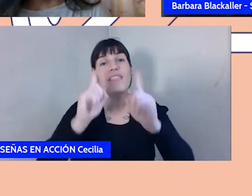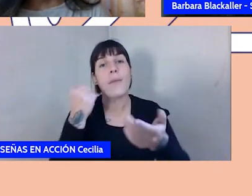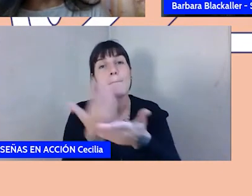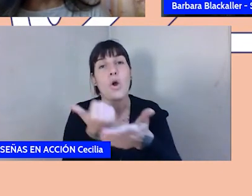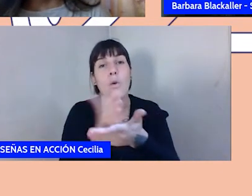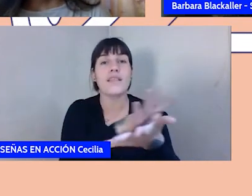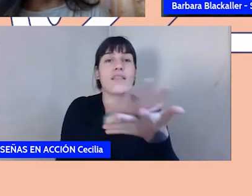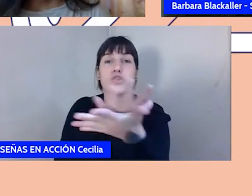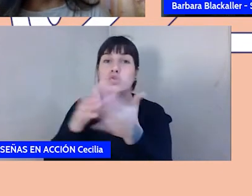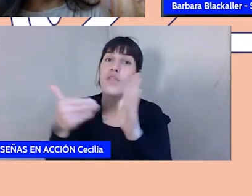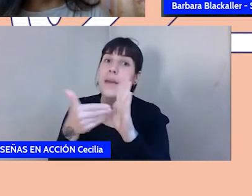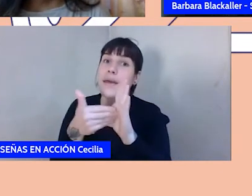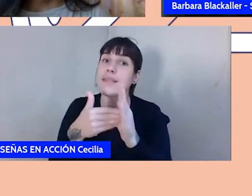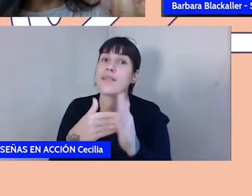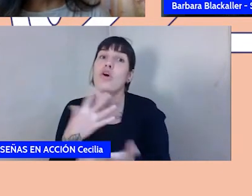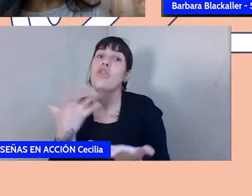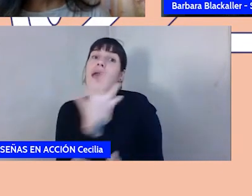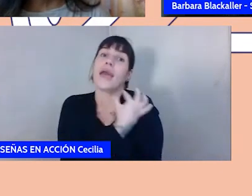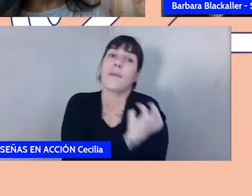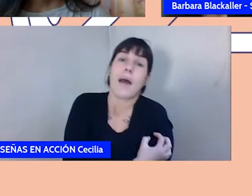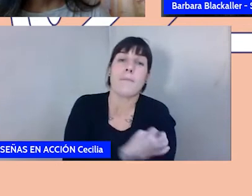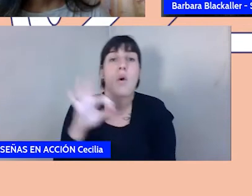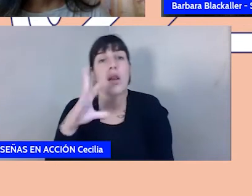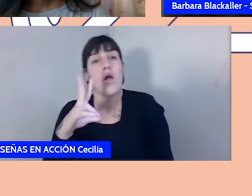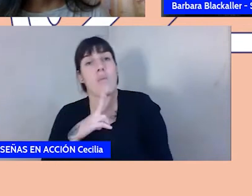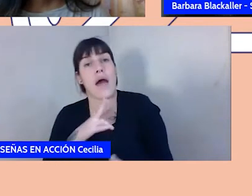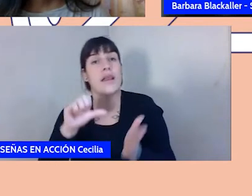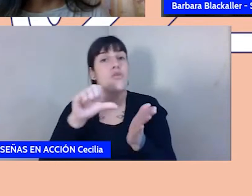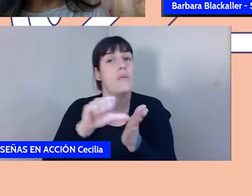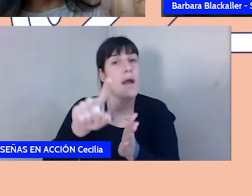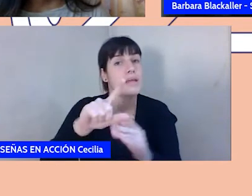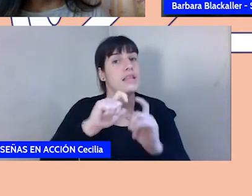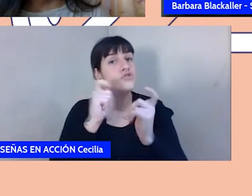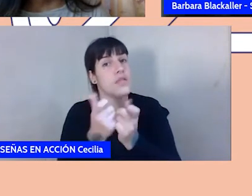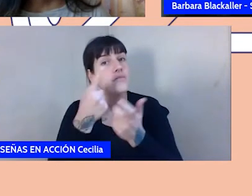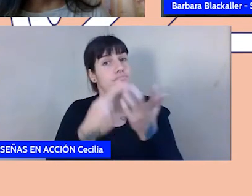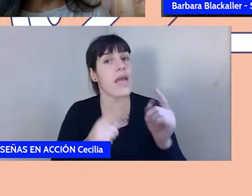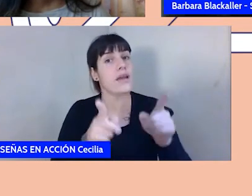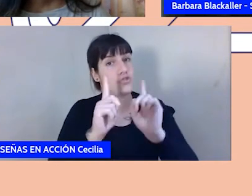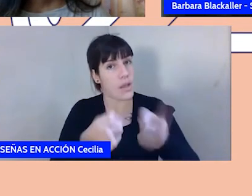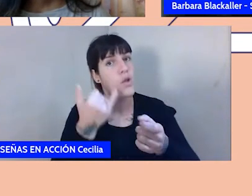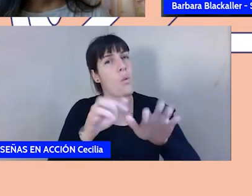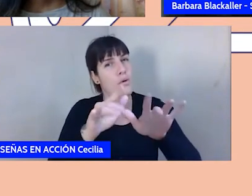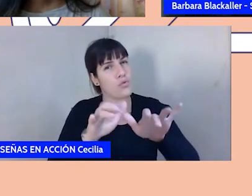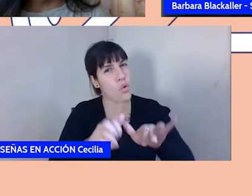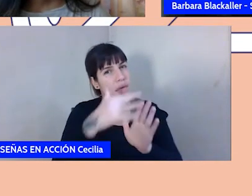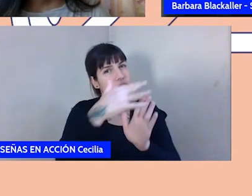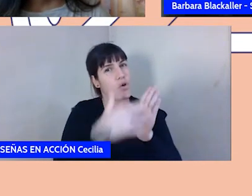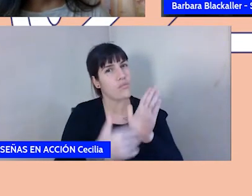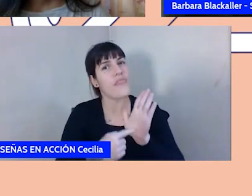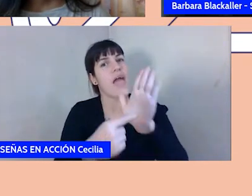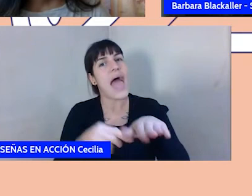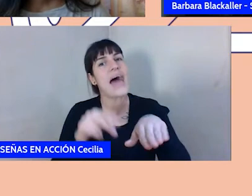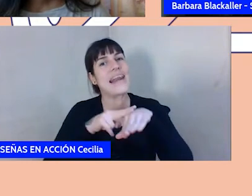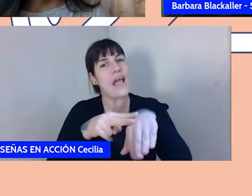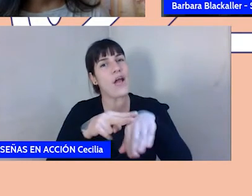reporte enfocado en soluciones y recomendaciones. Y en ese contexto, cada 2 años aproximadamente lanzamos una